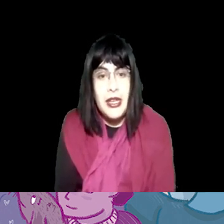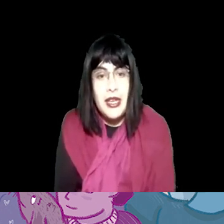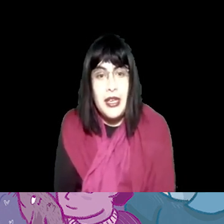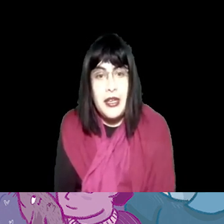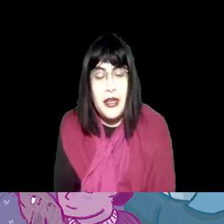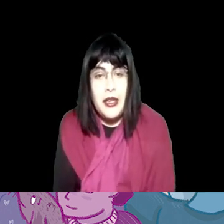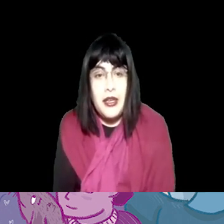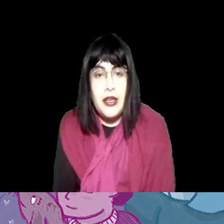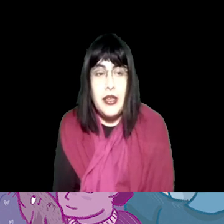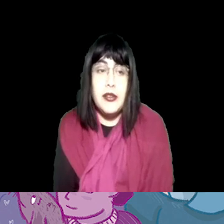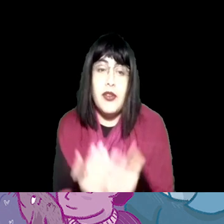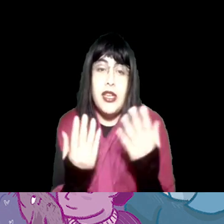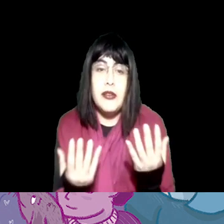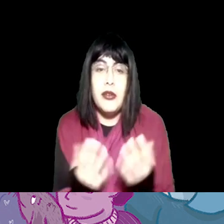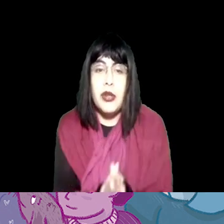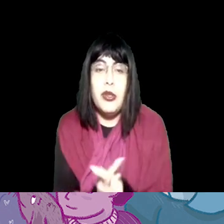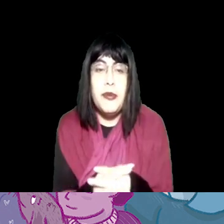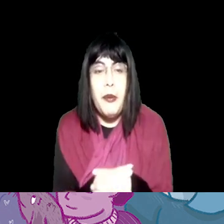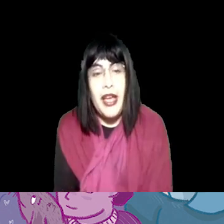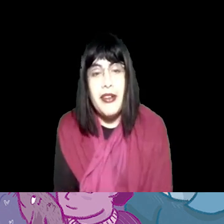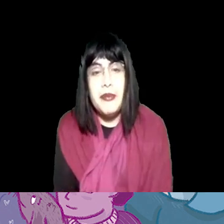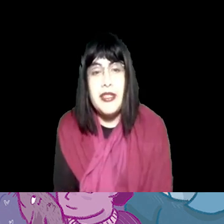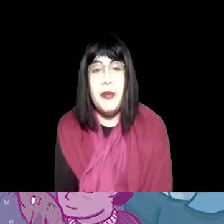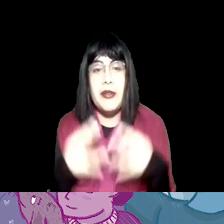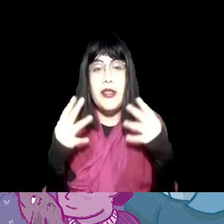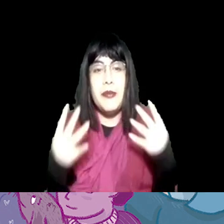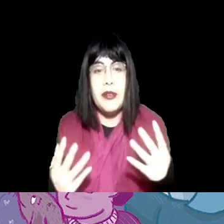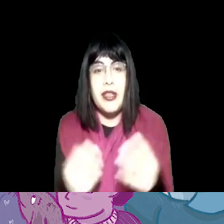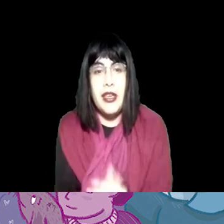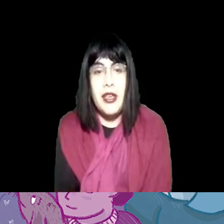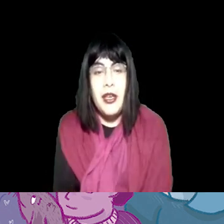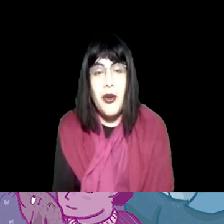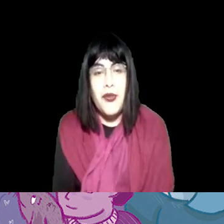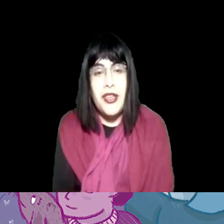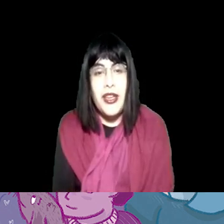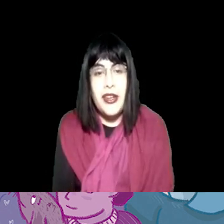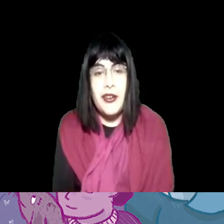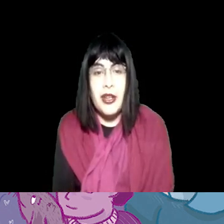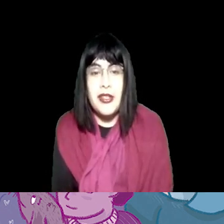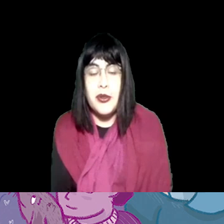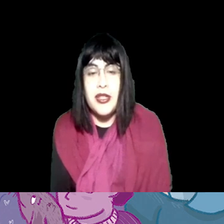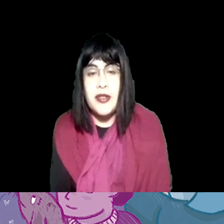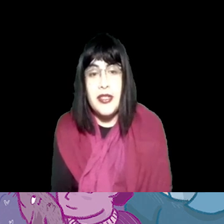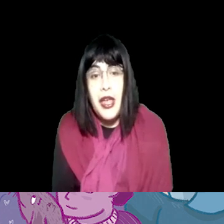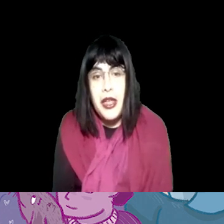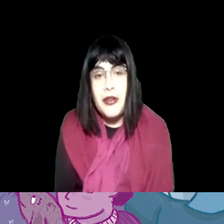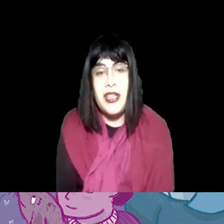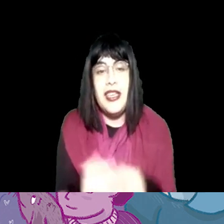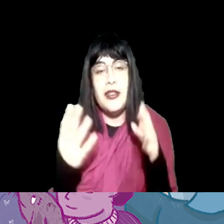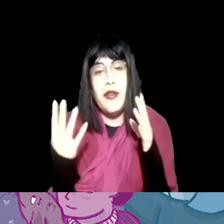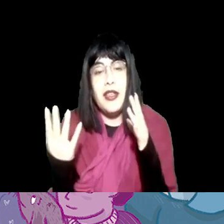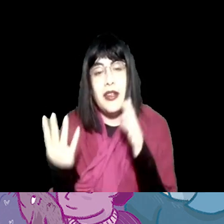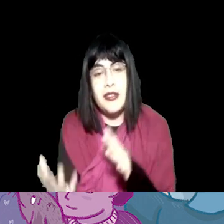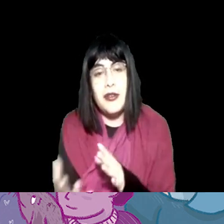abandonadas. Y sobre eso, unas últimas palabras, Michelle, para todas esas personas que confían en organizando transdiversidades